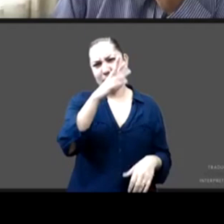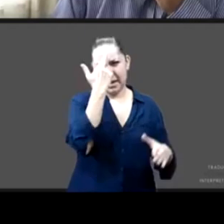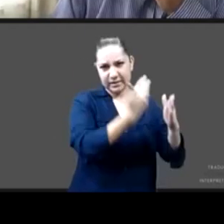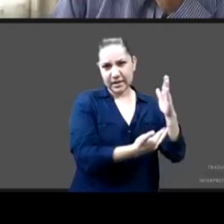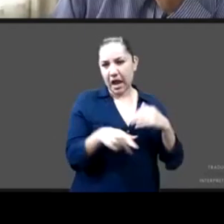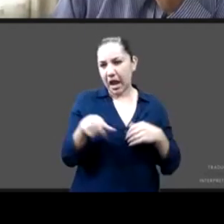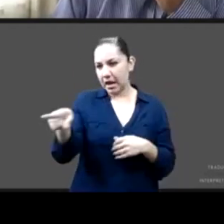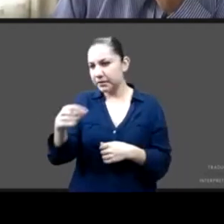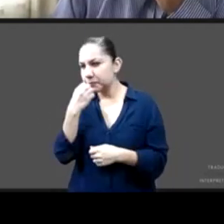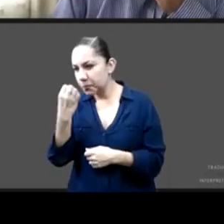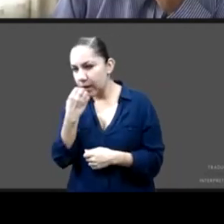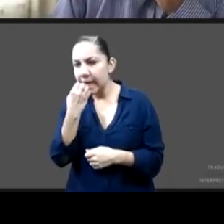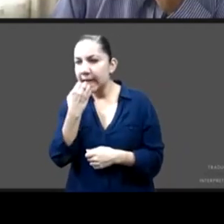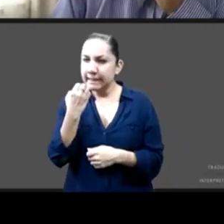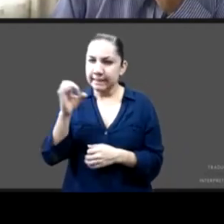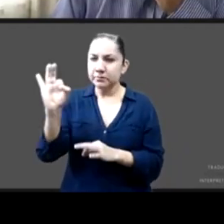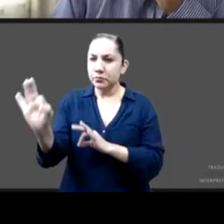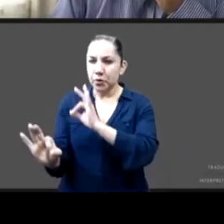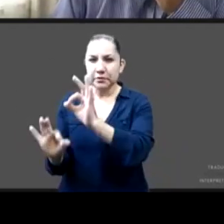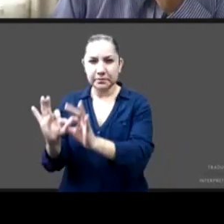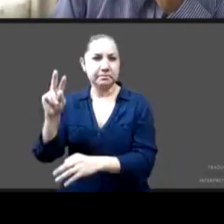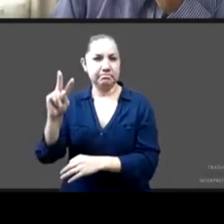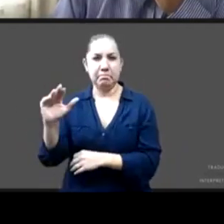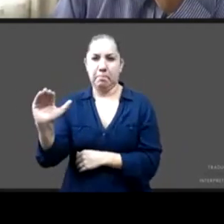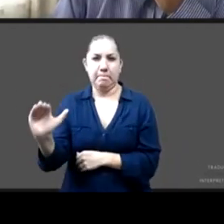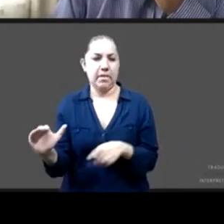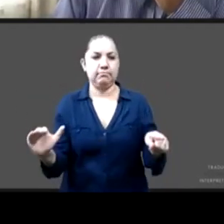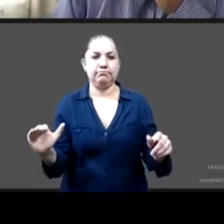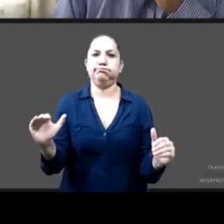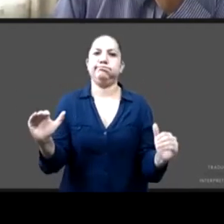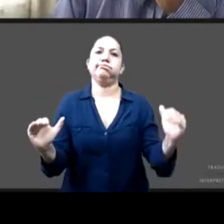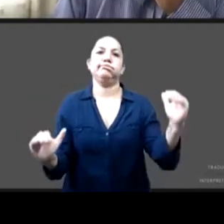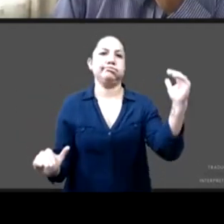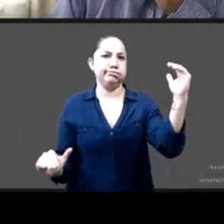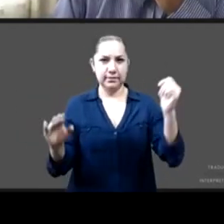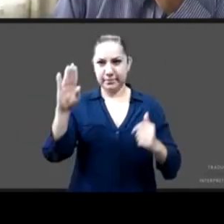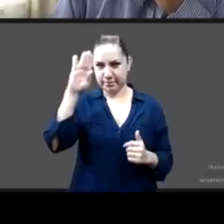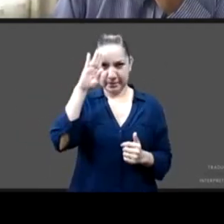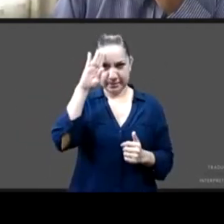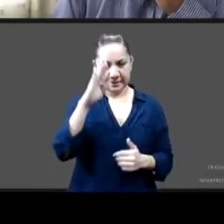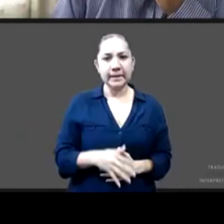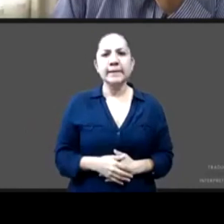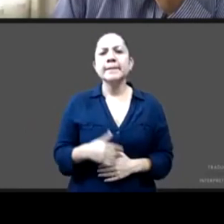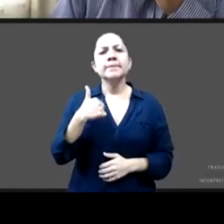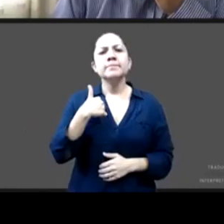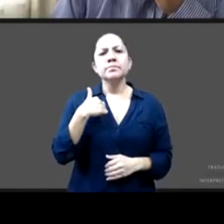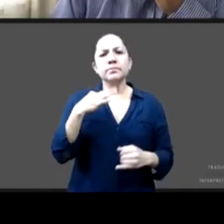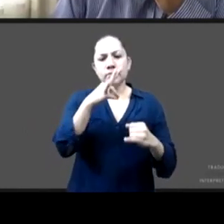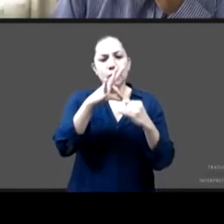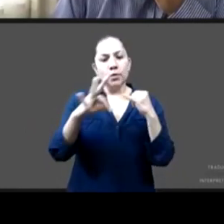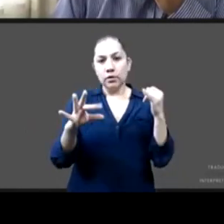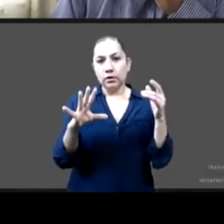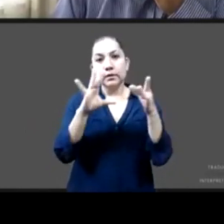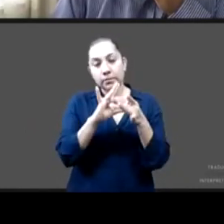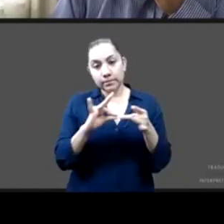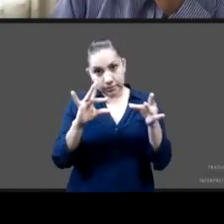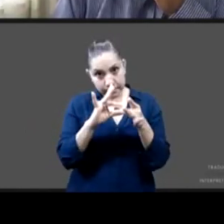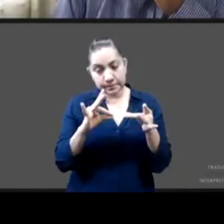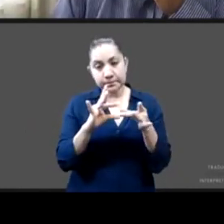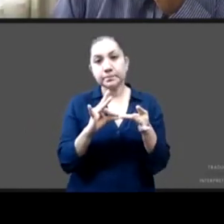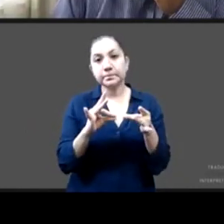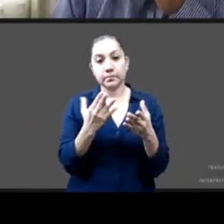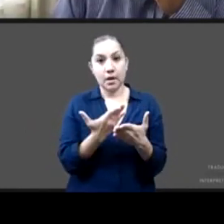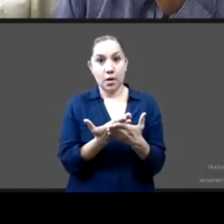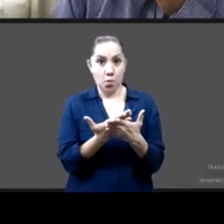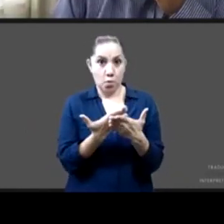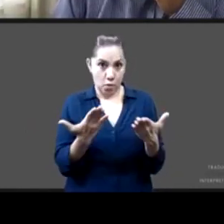Sí, termino solo refiriendo a, hay una alianza